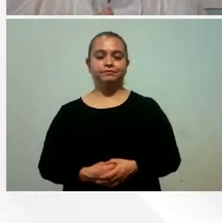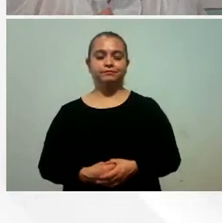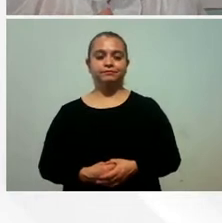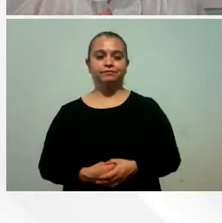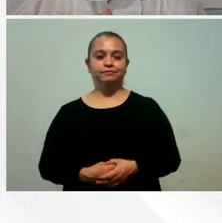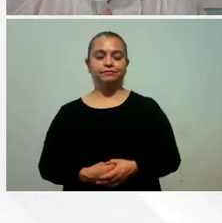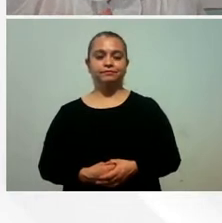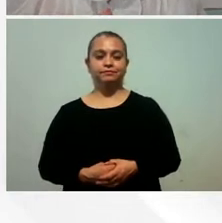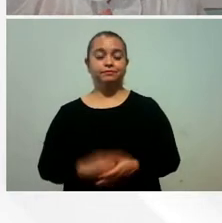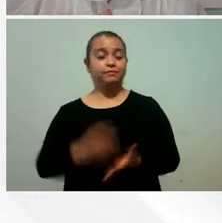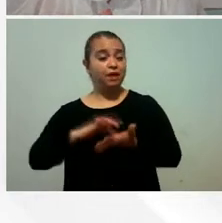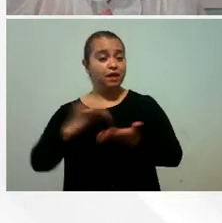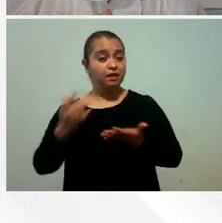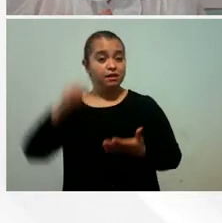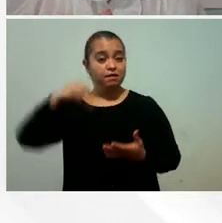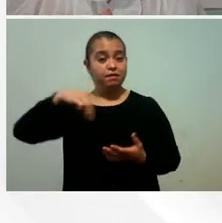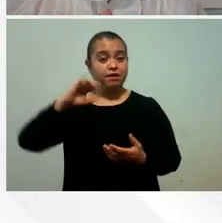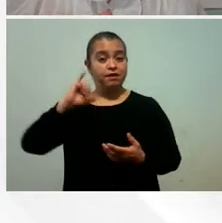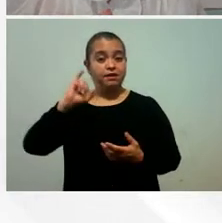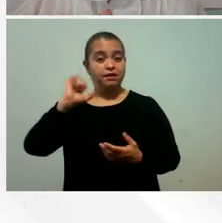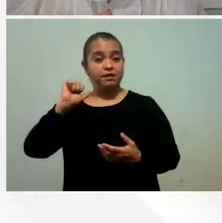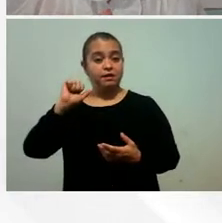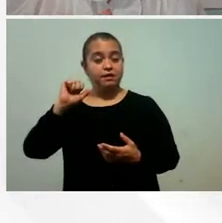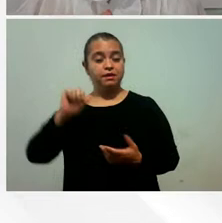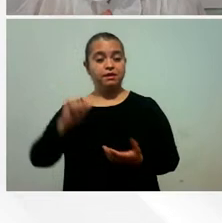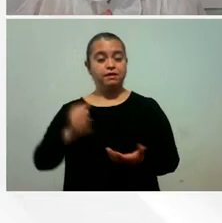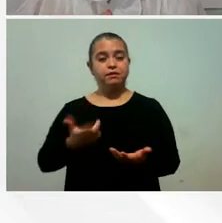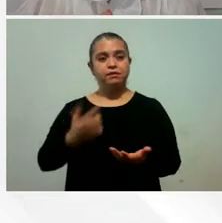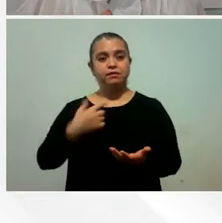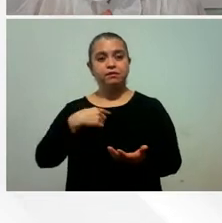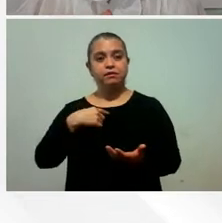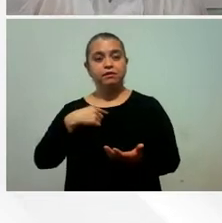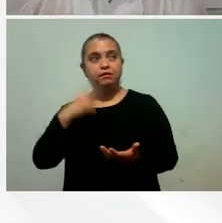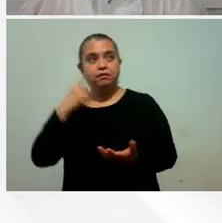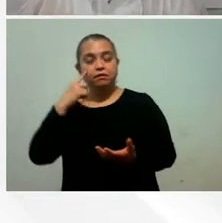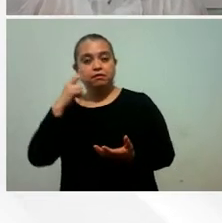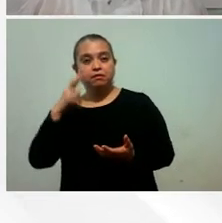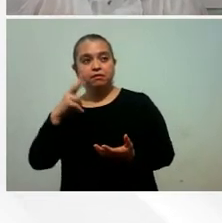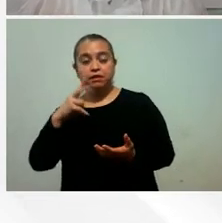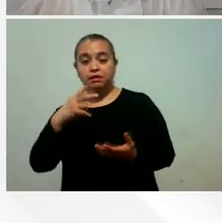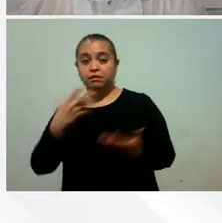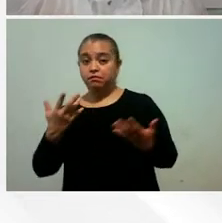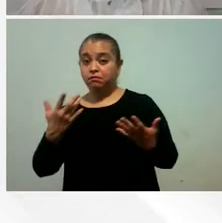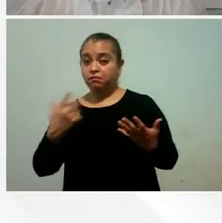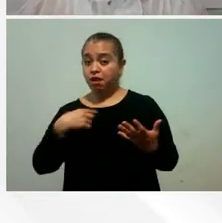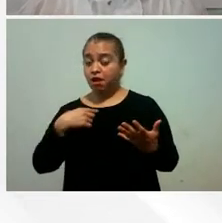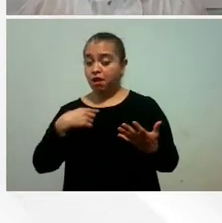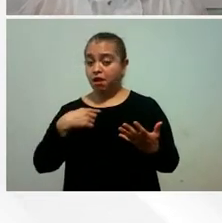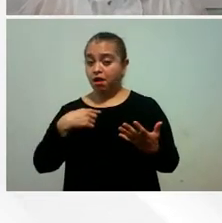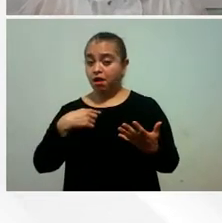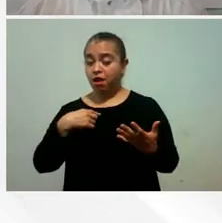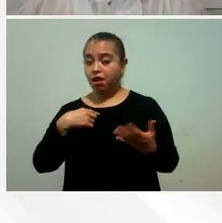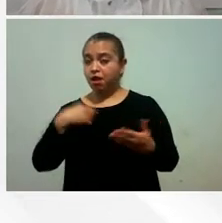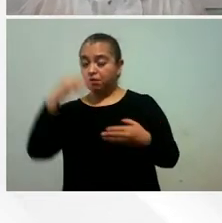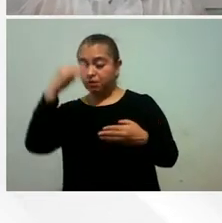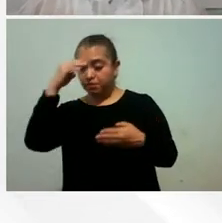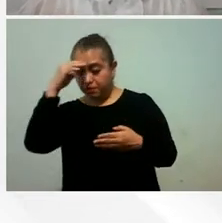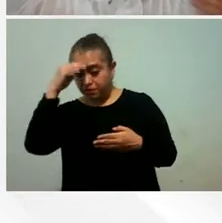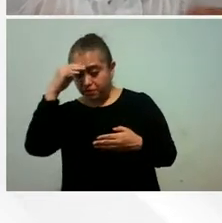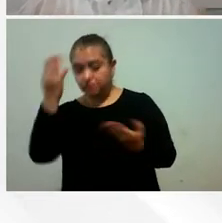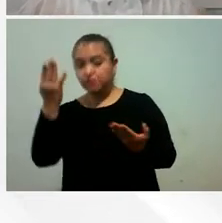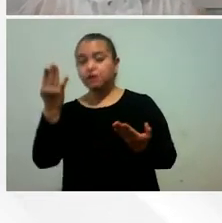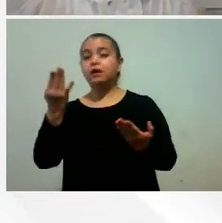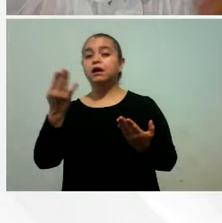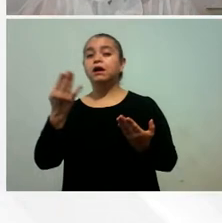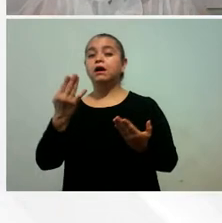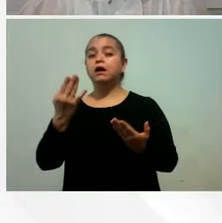Pues gracias a Marijandra, porque también nos dice que ha sido tener esta parte de la conciencia para encontrarnos a